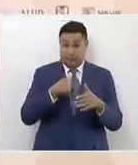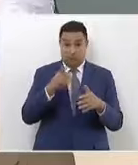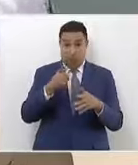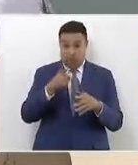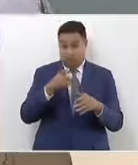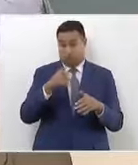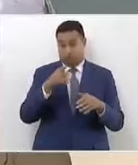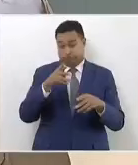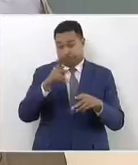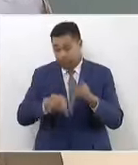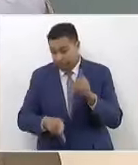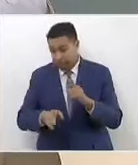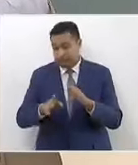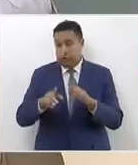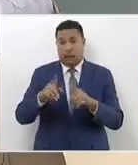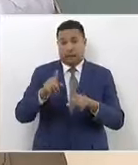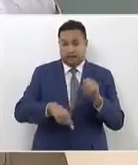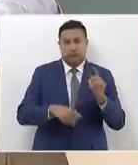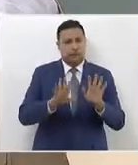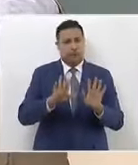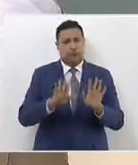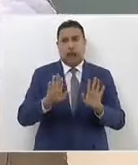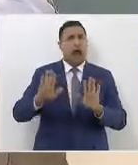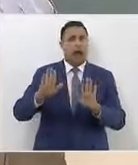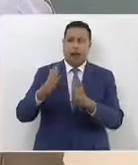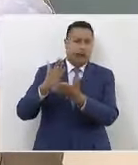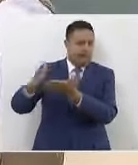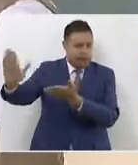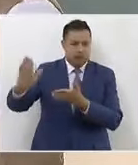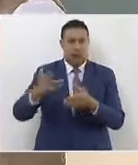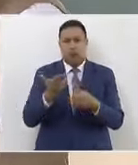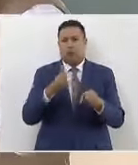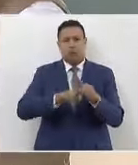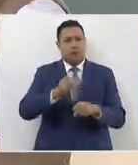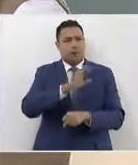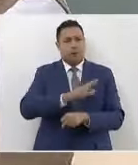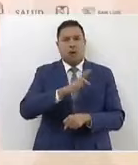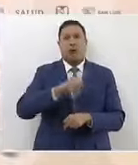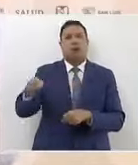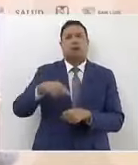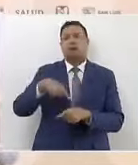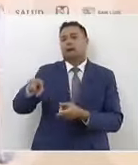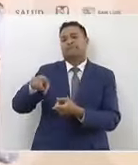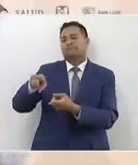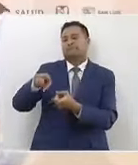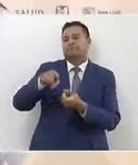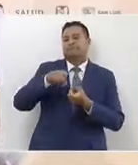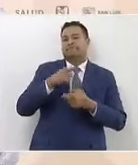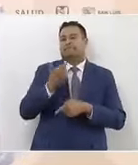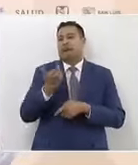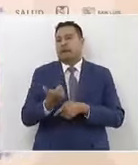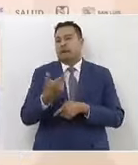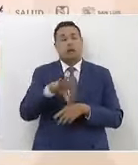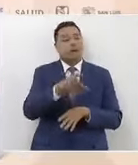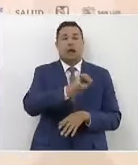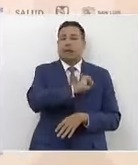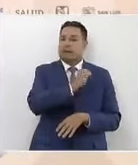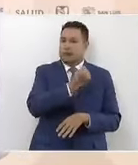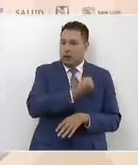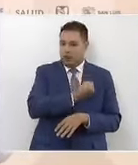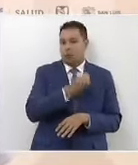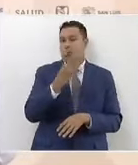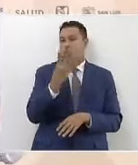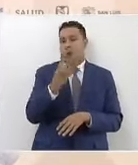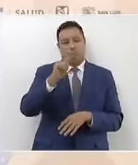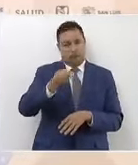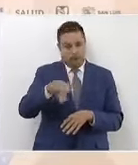sino completamente aparte de los hospitales privados, que tienen como fin el lucro y la salud en la cuarta transformación, y nunca más